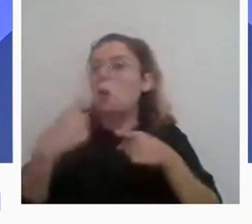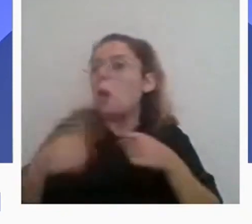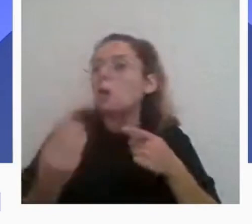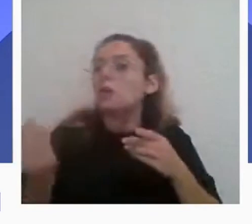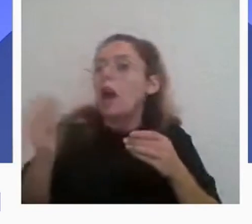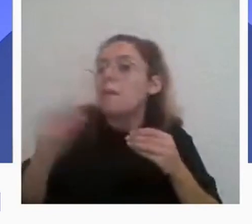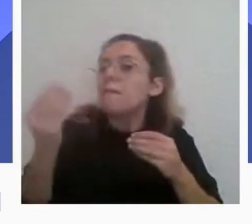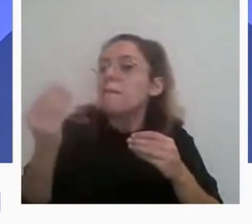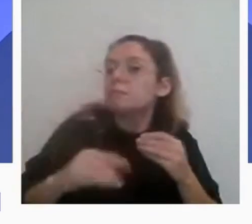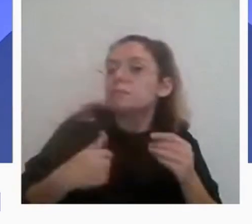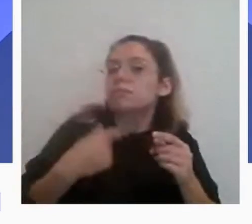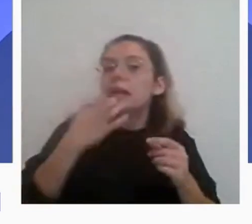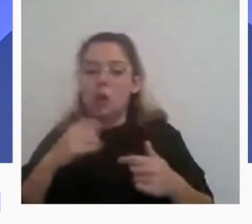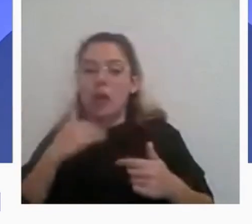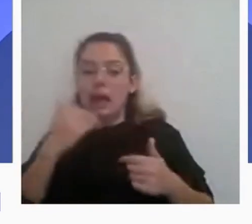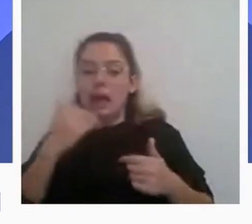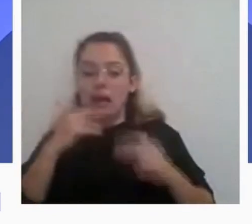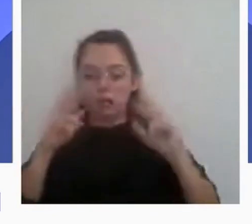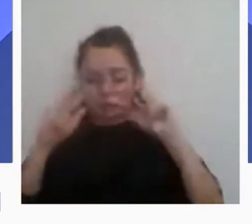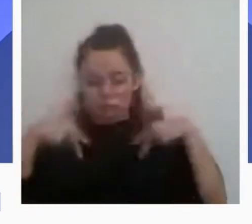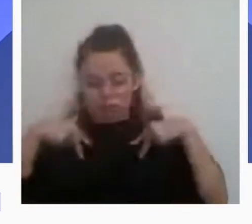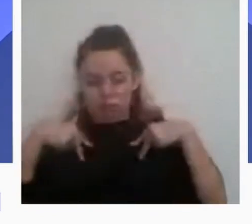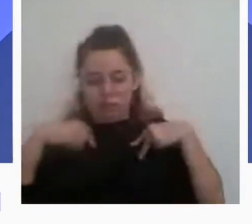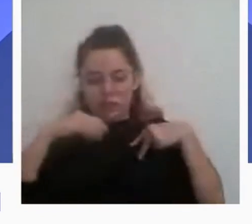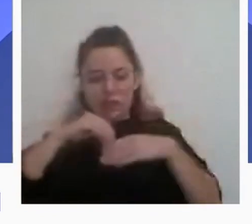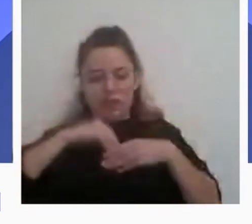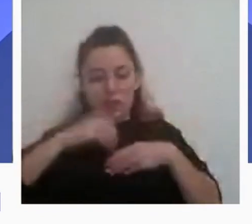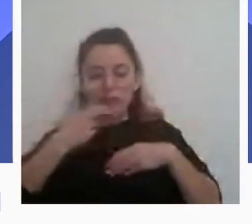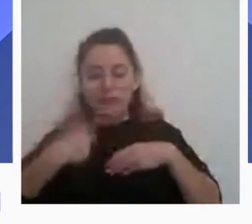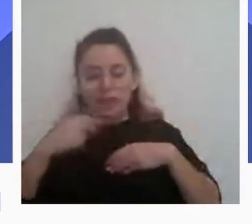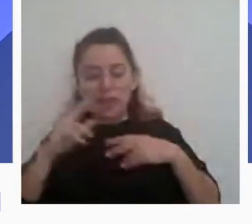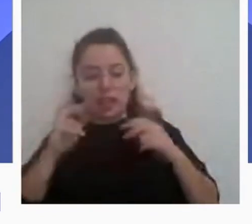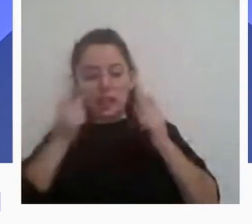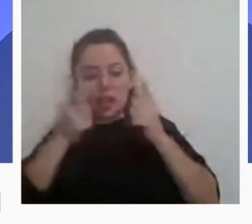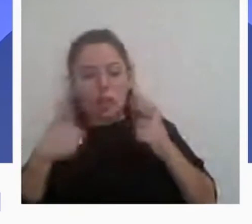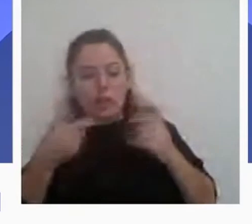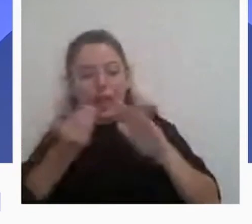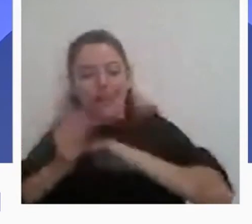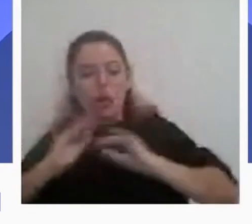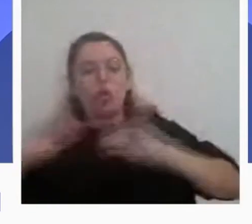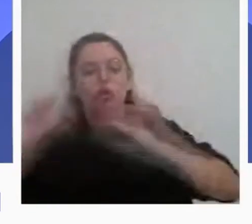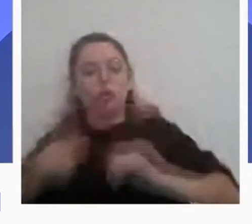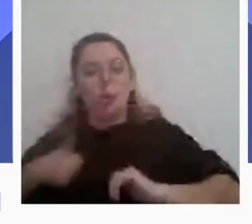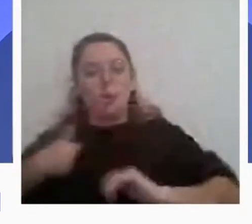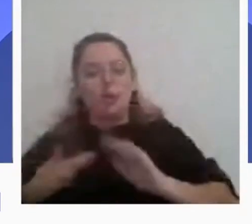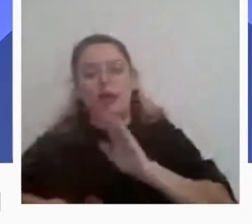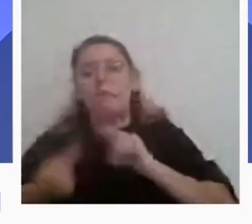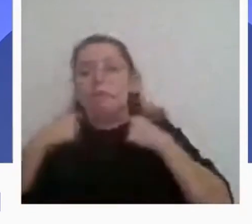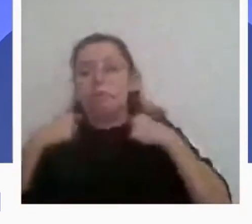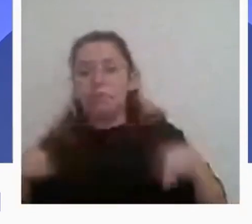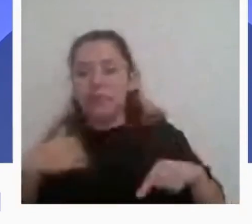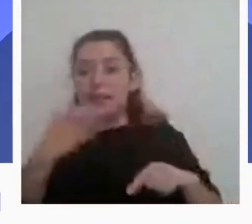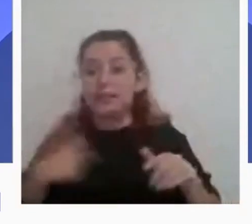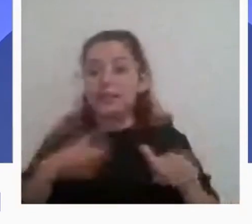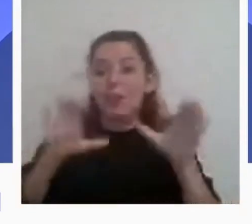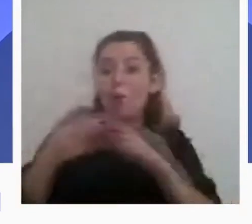motor interior, si ves que verdaderamente estás perdiendo la oportunidad de ver a tu hijo, la aportación a la comunidad, un cansancio,